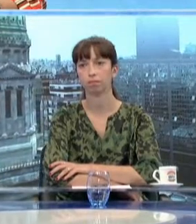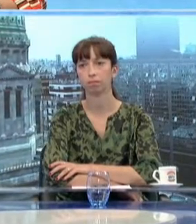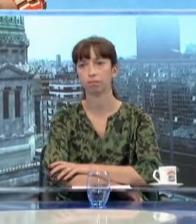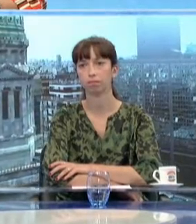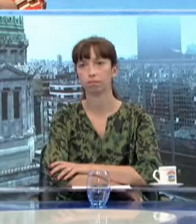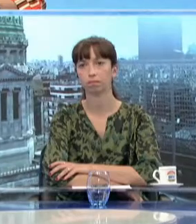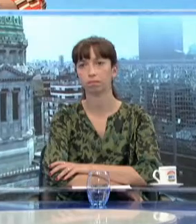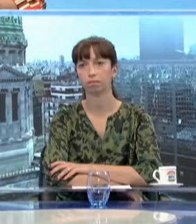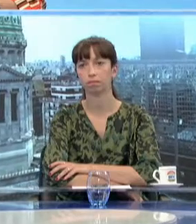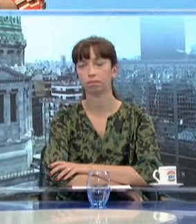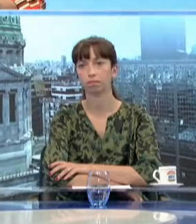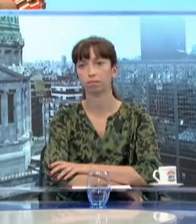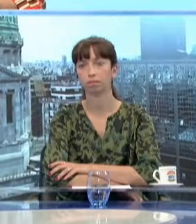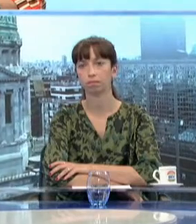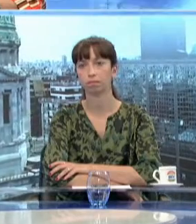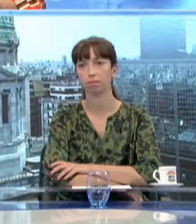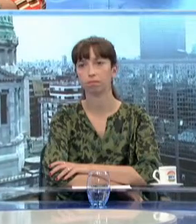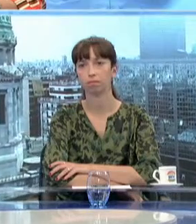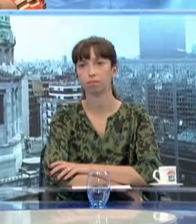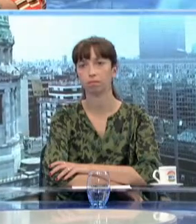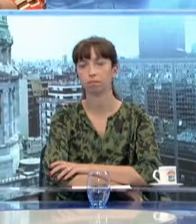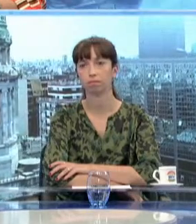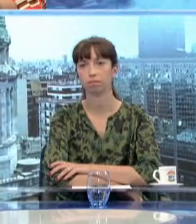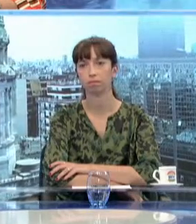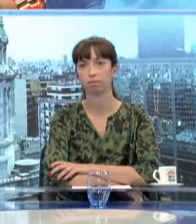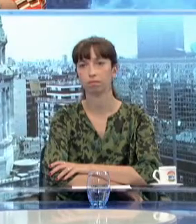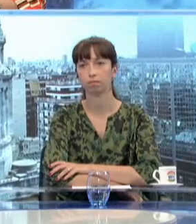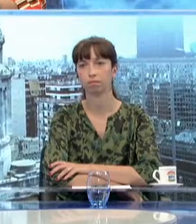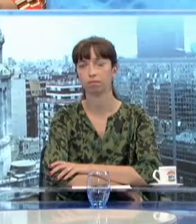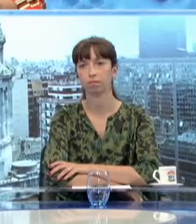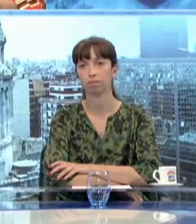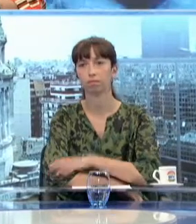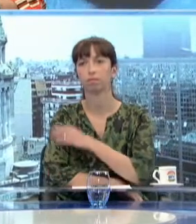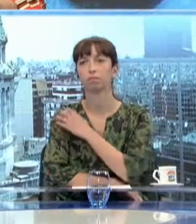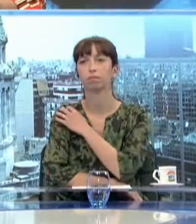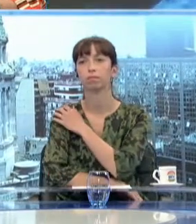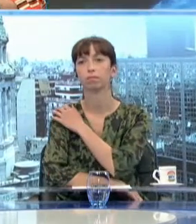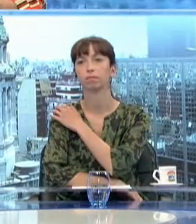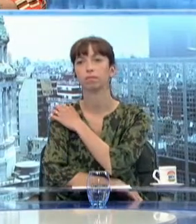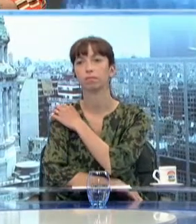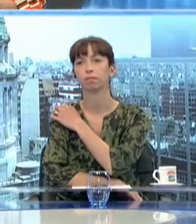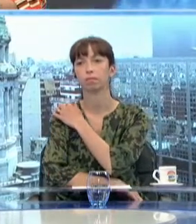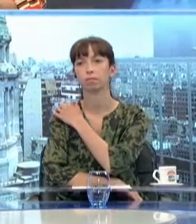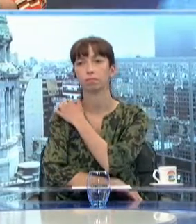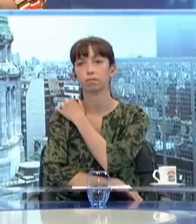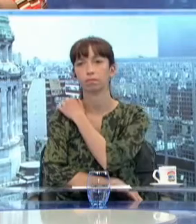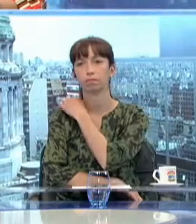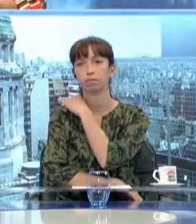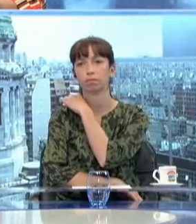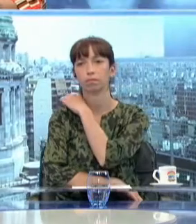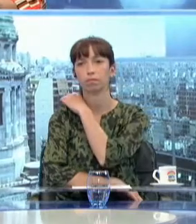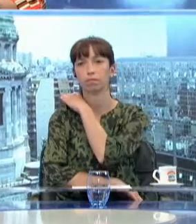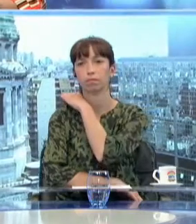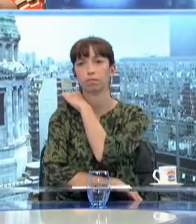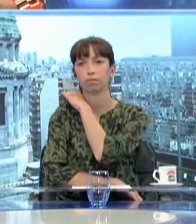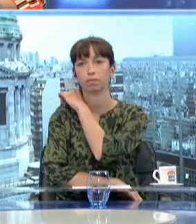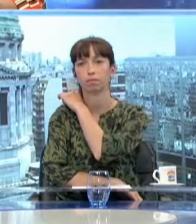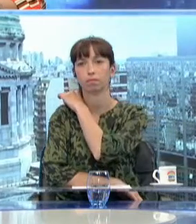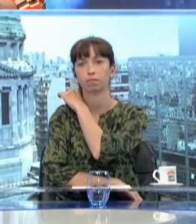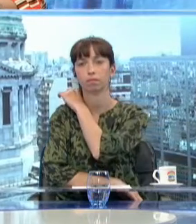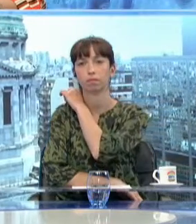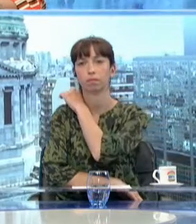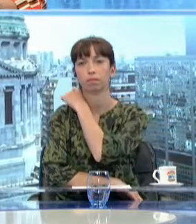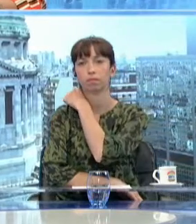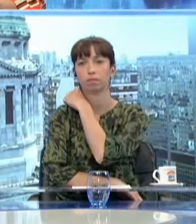obras proyectadas, incluso algunas obras públicas, son importantes para mi provincia, tengo la preocupación de la cuestión macro,